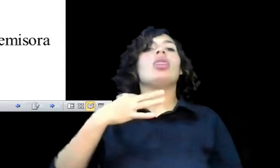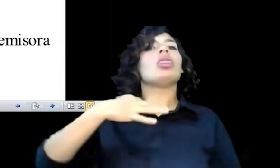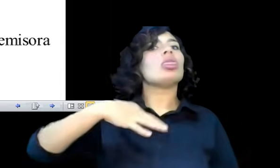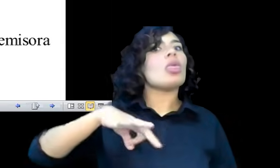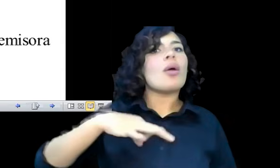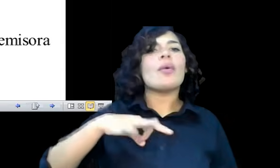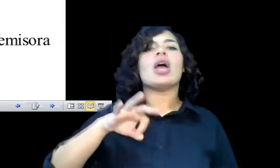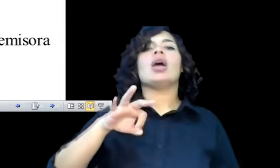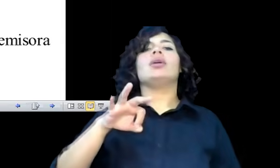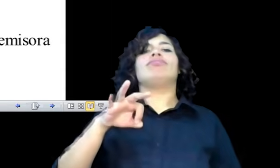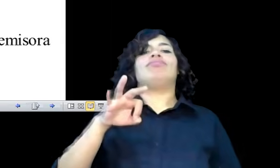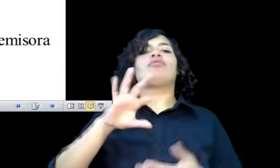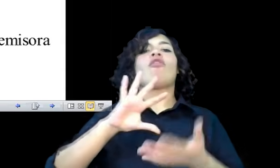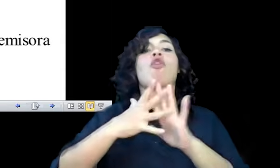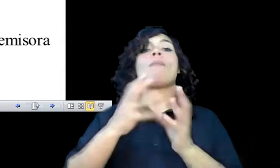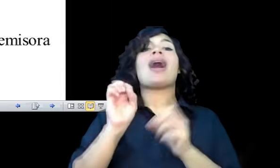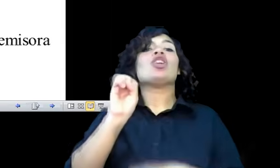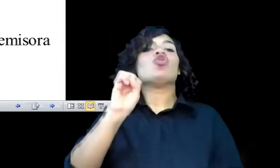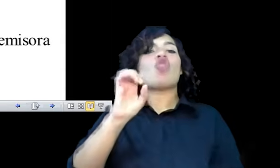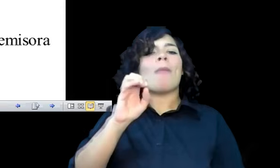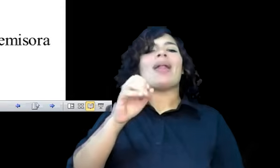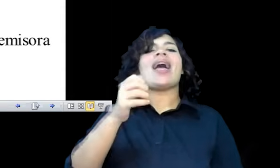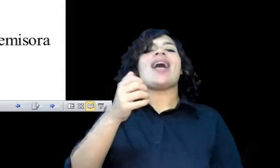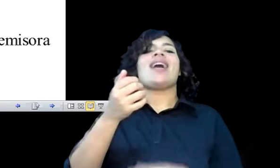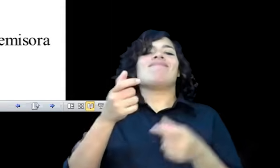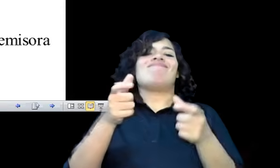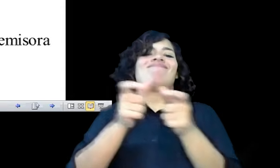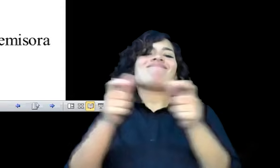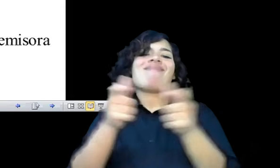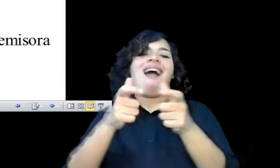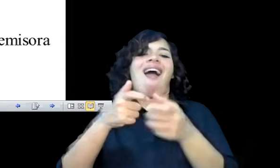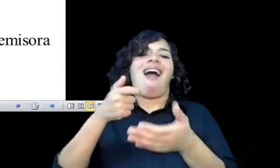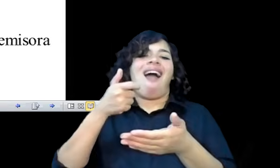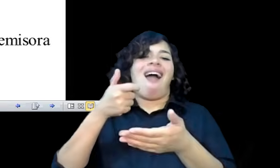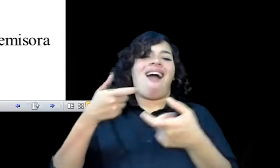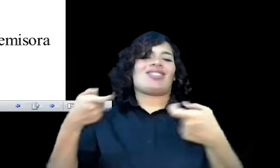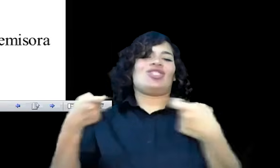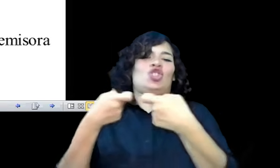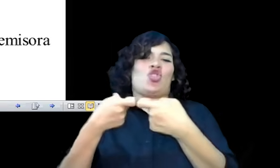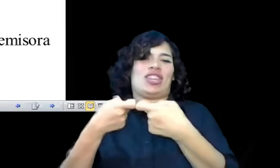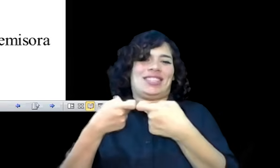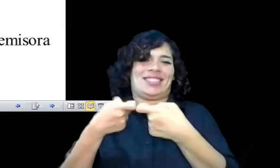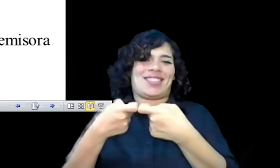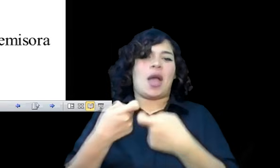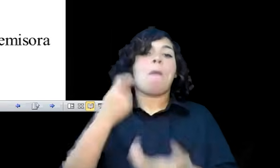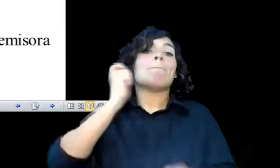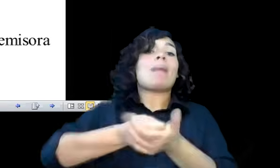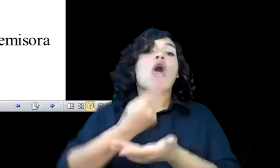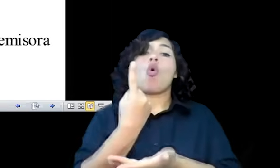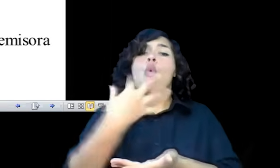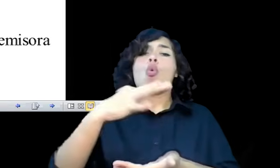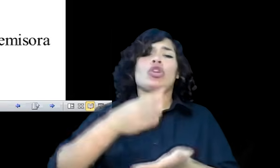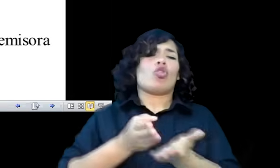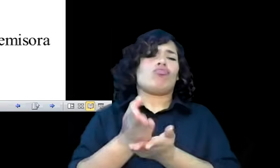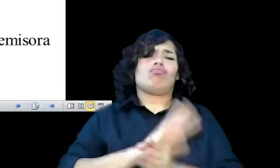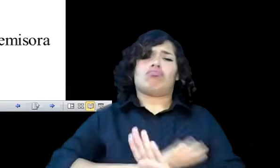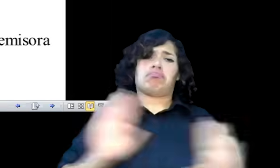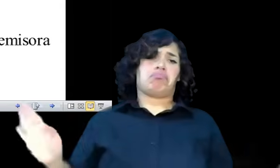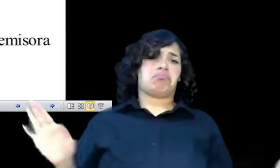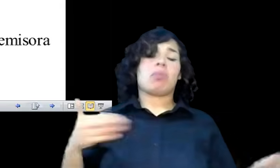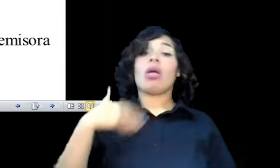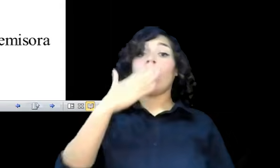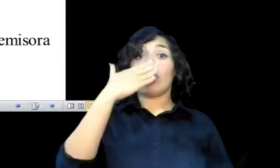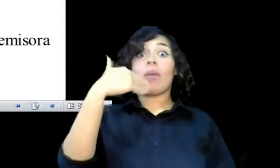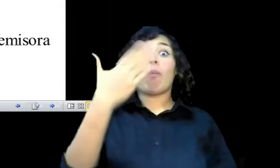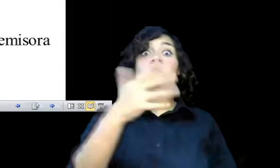ingresar en nombre del accionista y para el accionista va a tener el carácter de pago único y definitivo el tributo. Después,